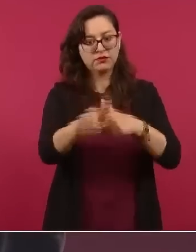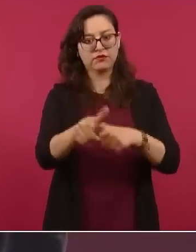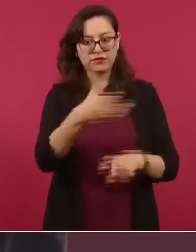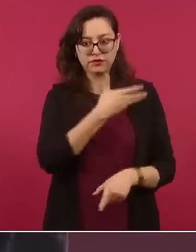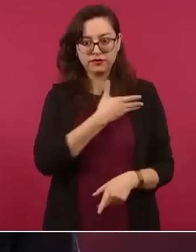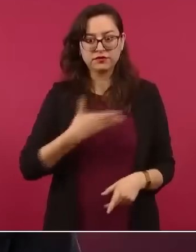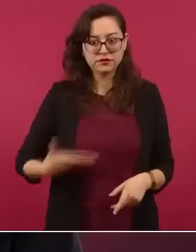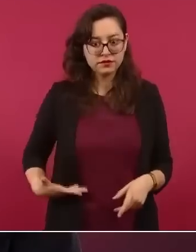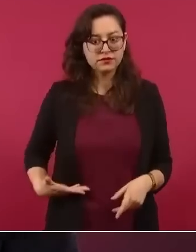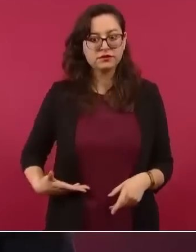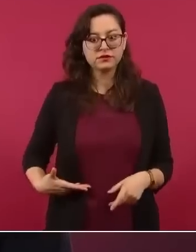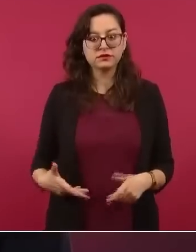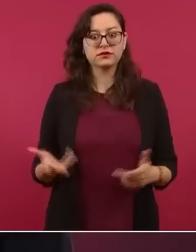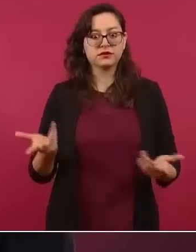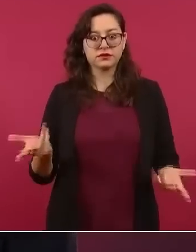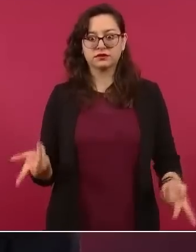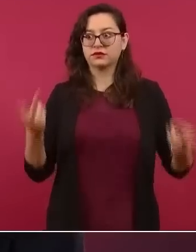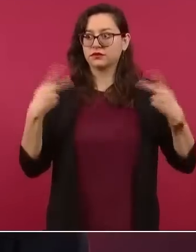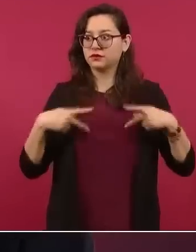porque fue